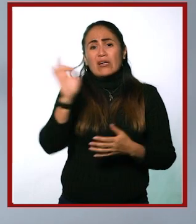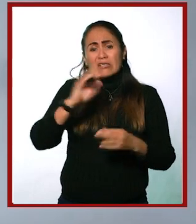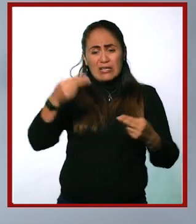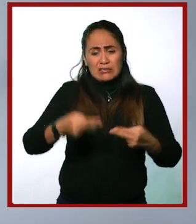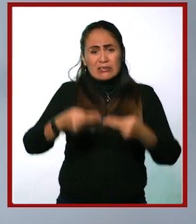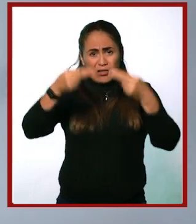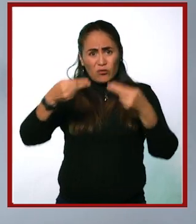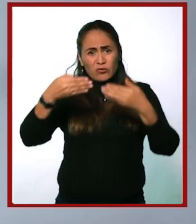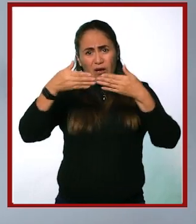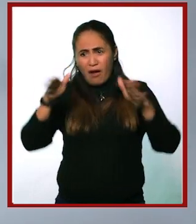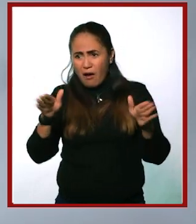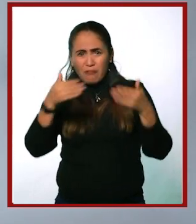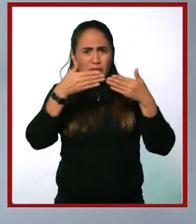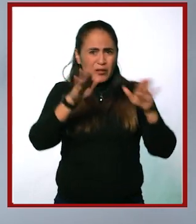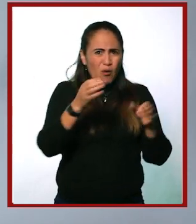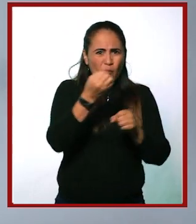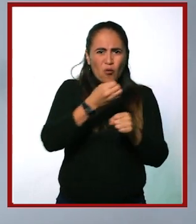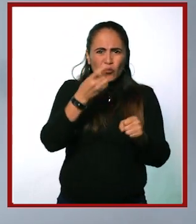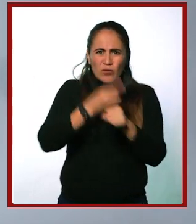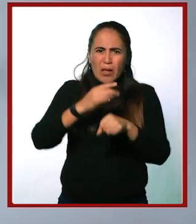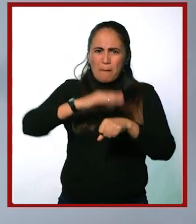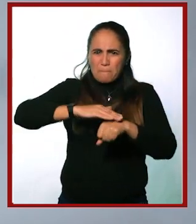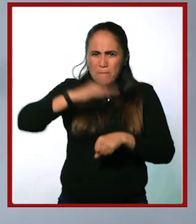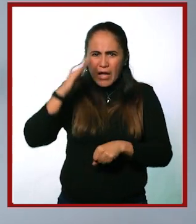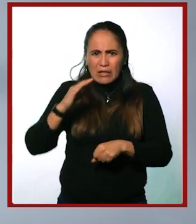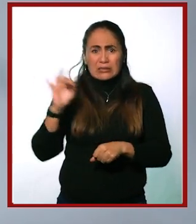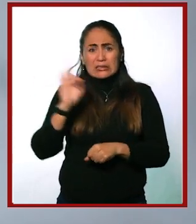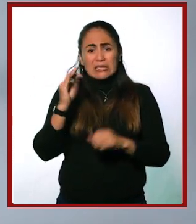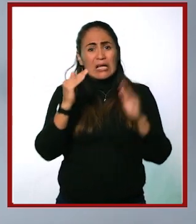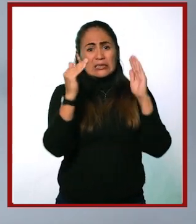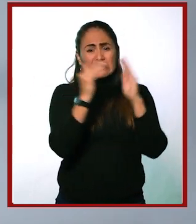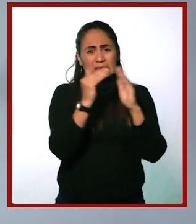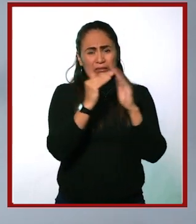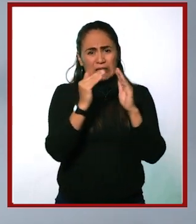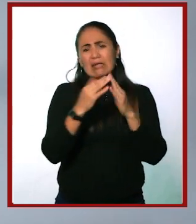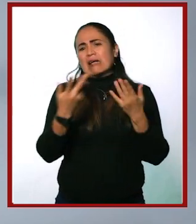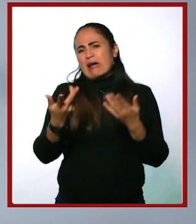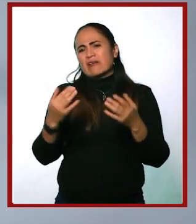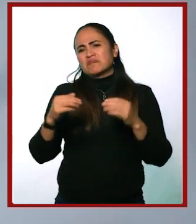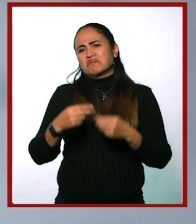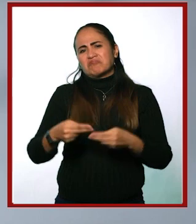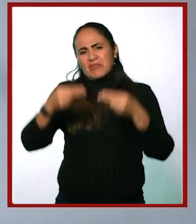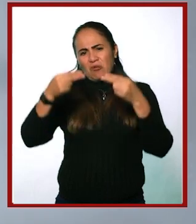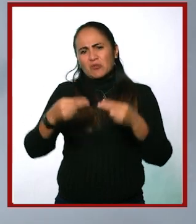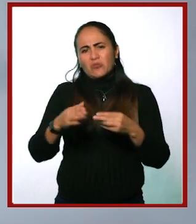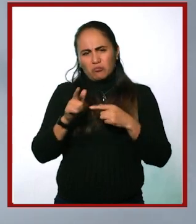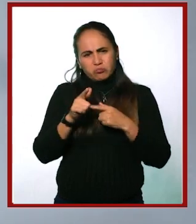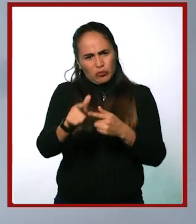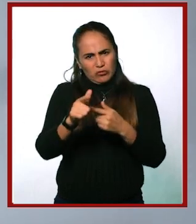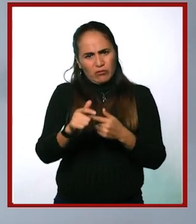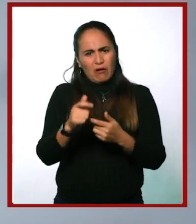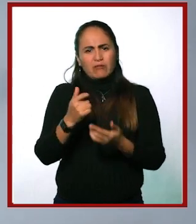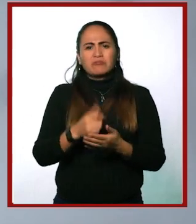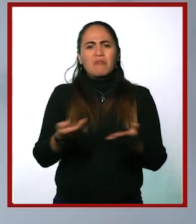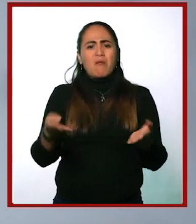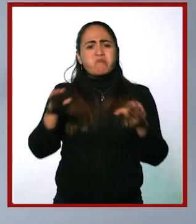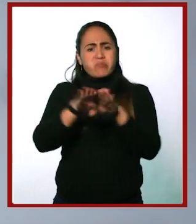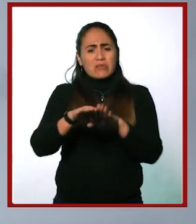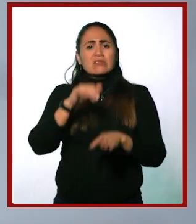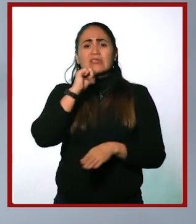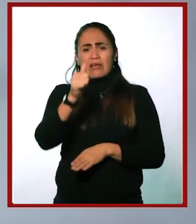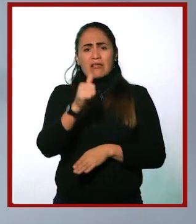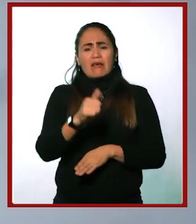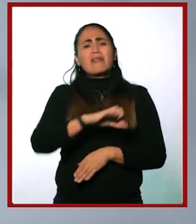volvieran a abrir todas esas oportunidades de nuevo, si las cosas pudieran seguir y no pararan la economía otra vez, creo que se